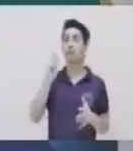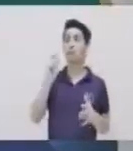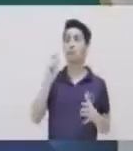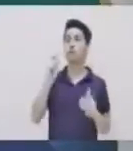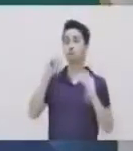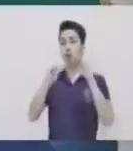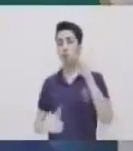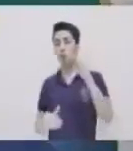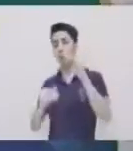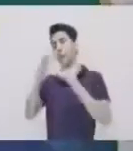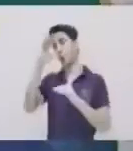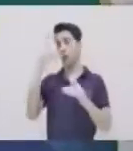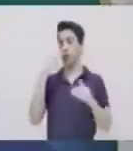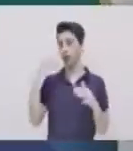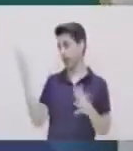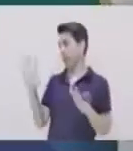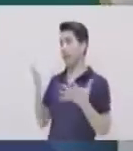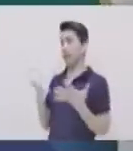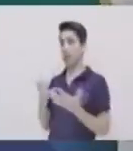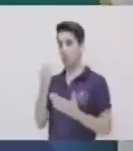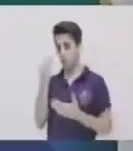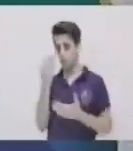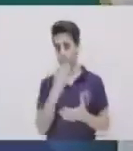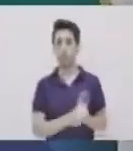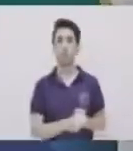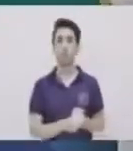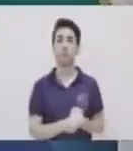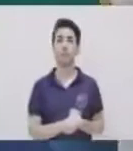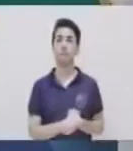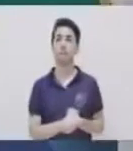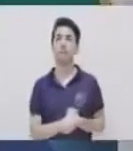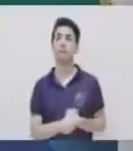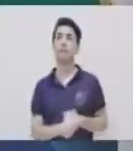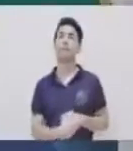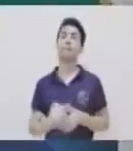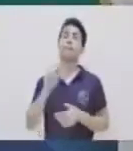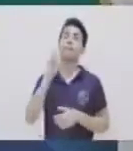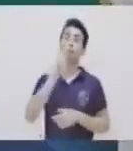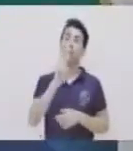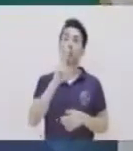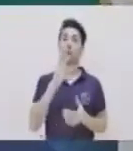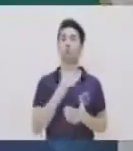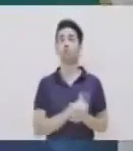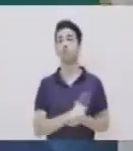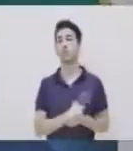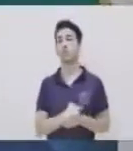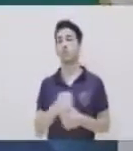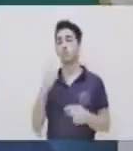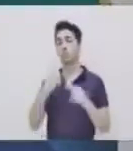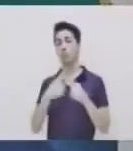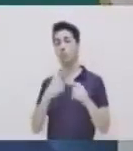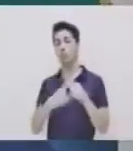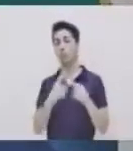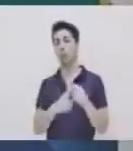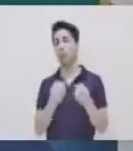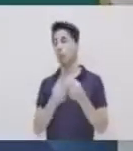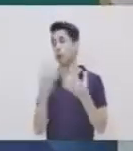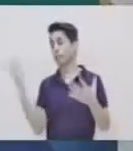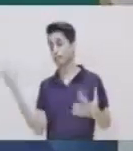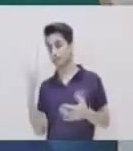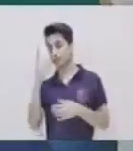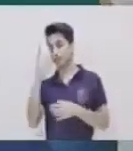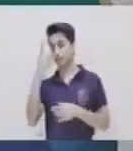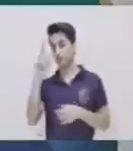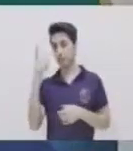nota menor o mayor al número que vamos a encontrar. Entonces veamos, sería 2 por el número de datos, que